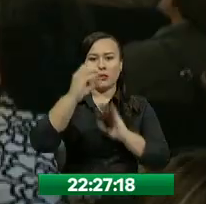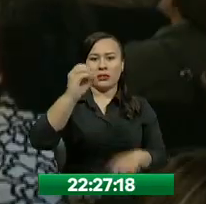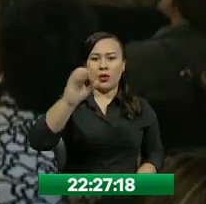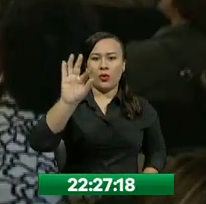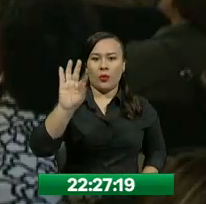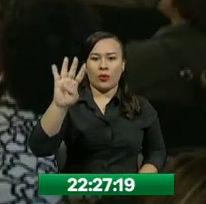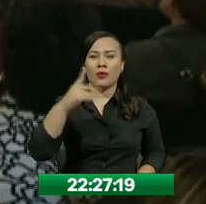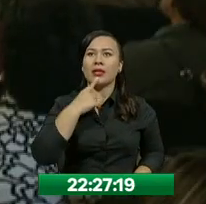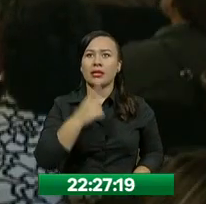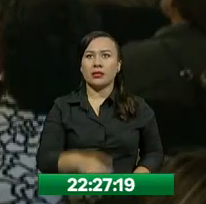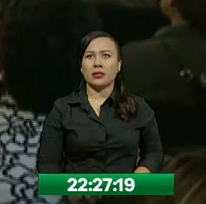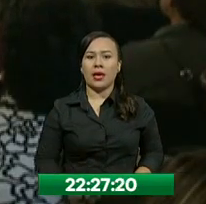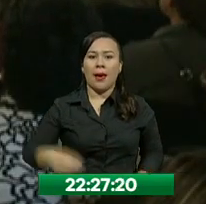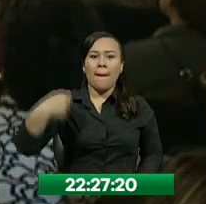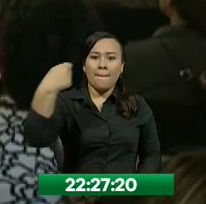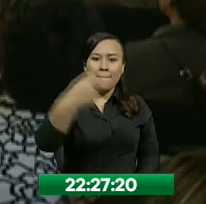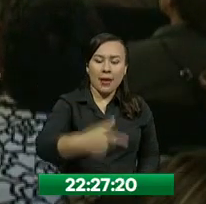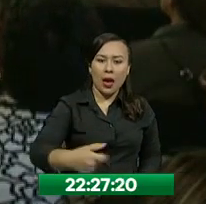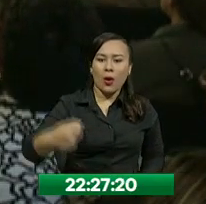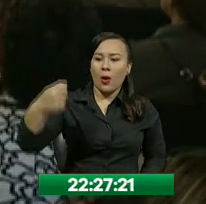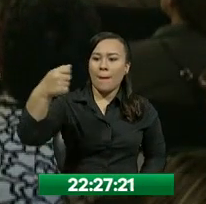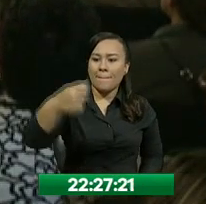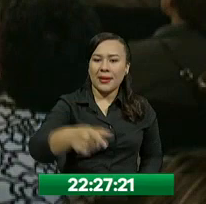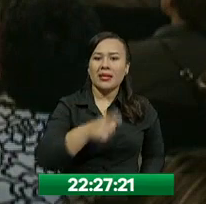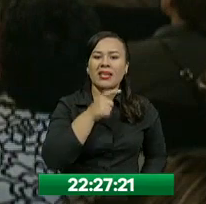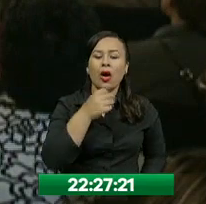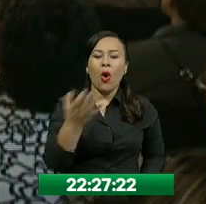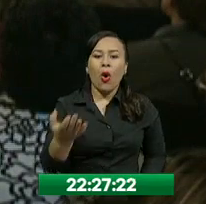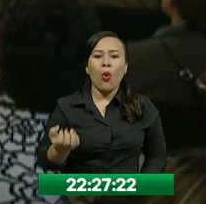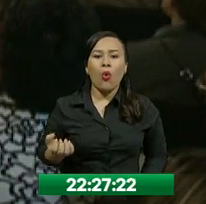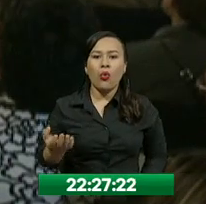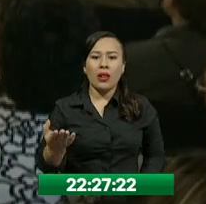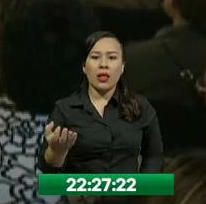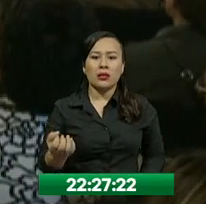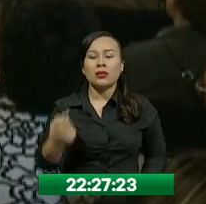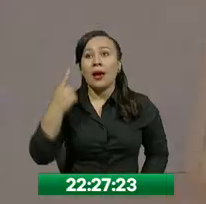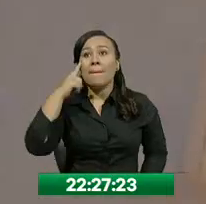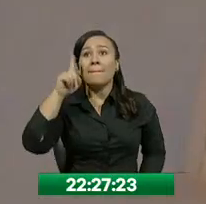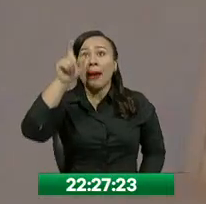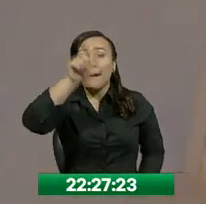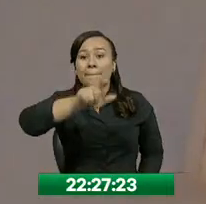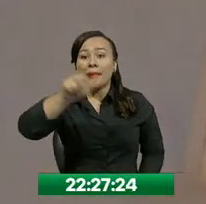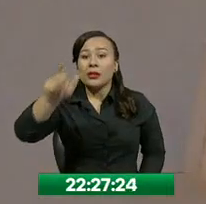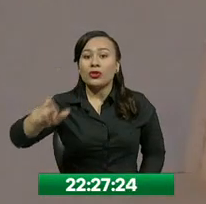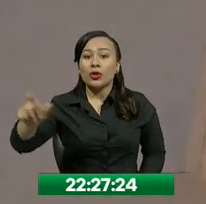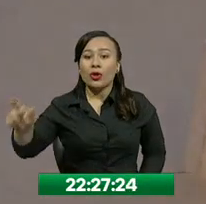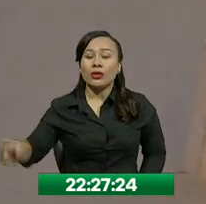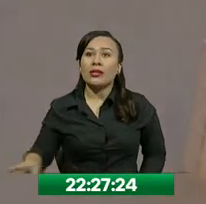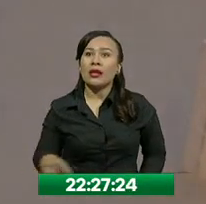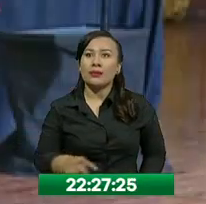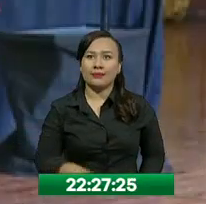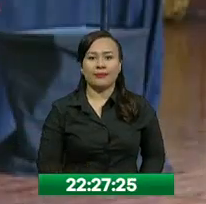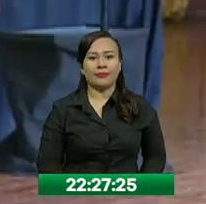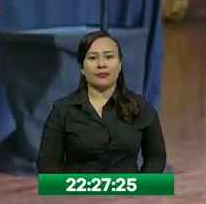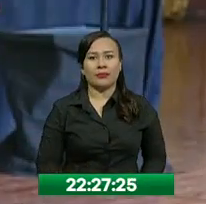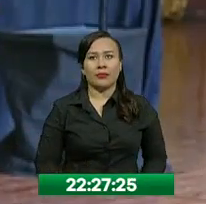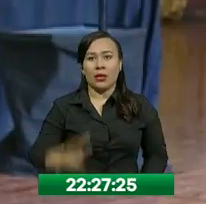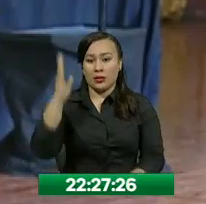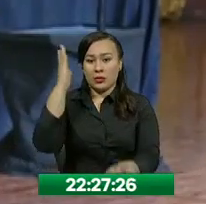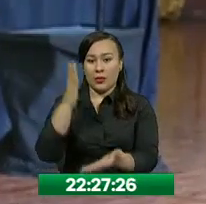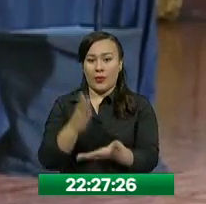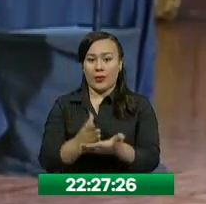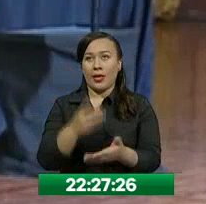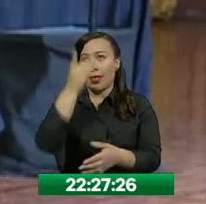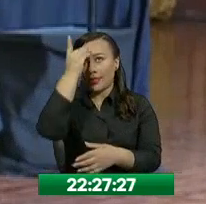que normaba el pago de jubilaciones e impedía la entrega de bonificaciones a los nuevos jubilados. Esto quedó suprimido con esta decisión